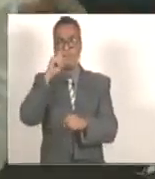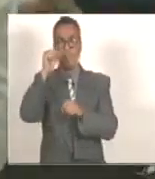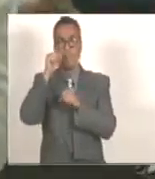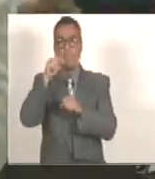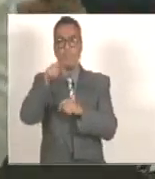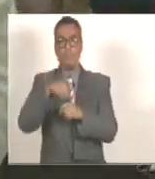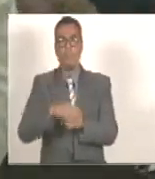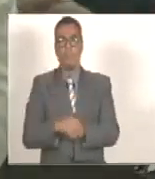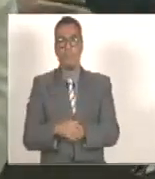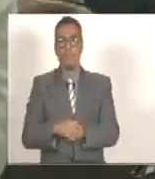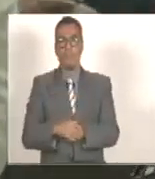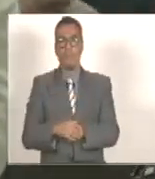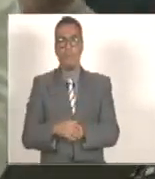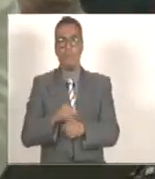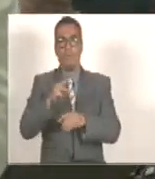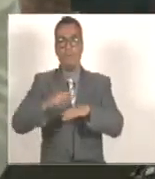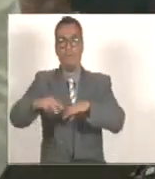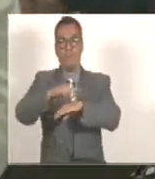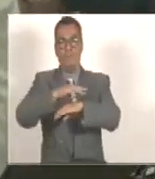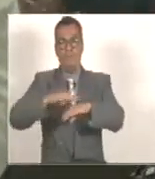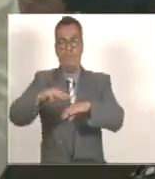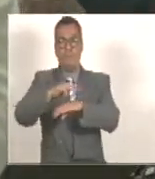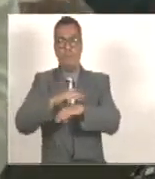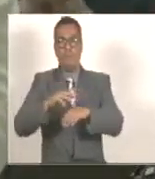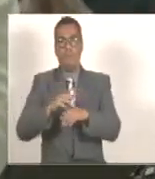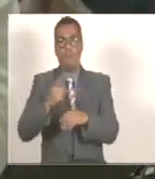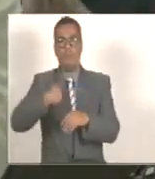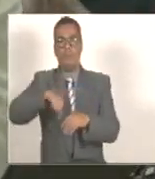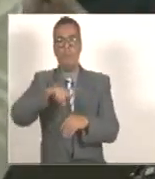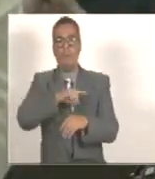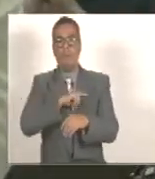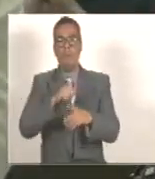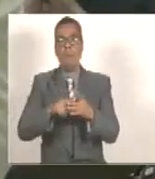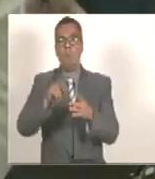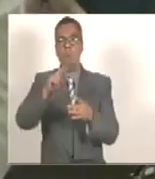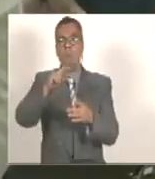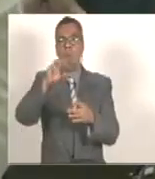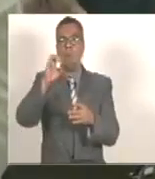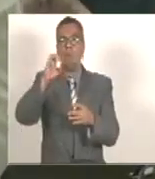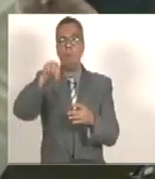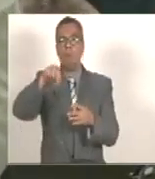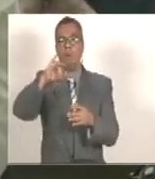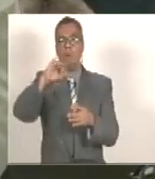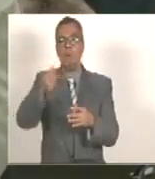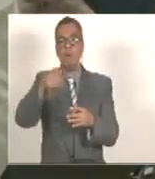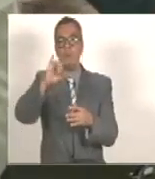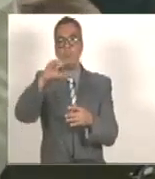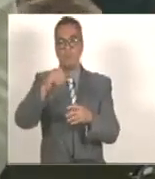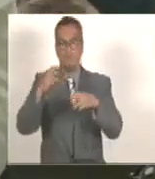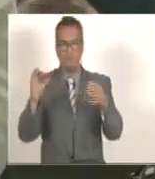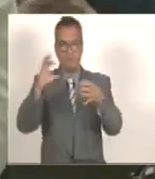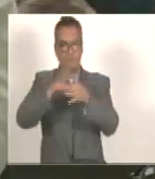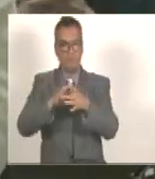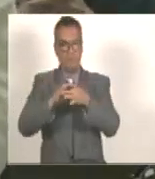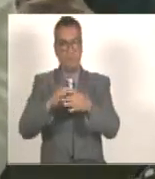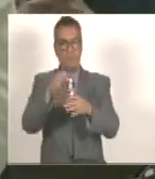a través del ministerio, nuestro ministro Remigio Ceballos, con esa unión perfecta